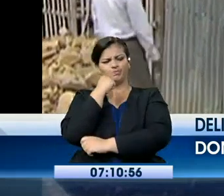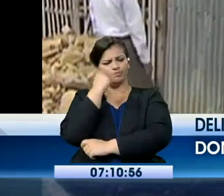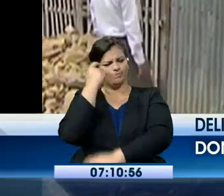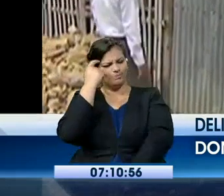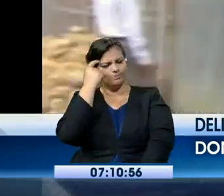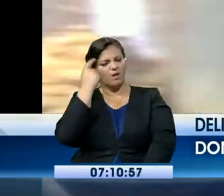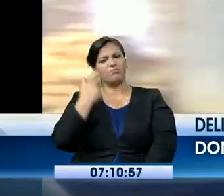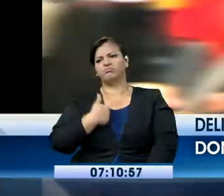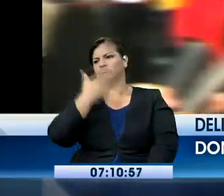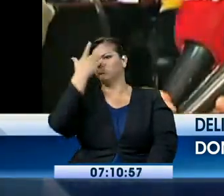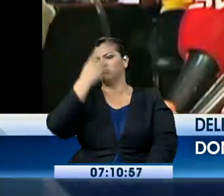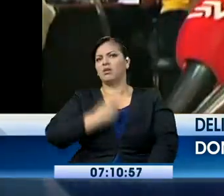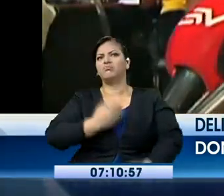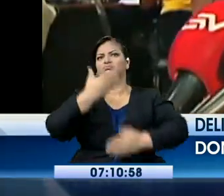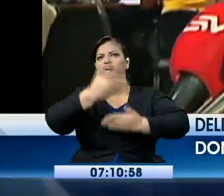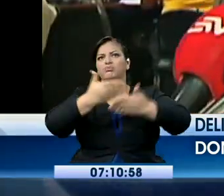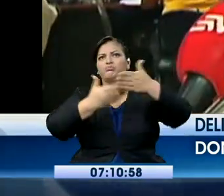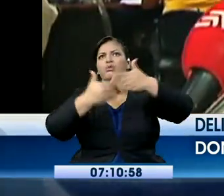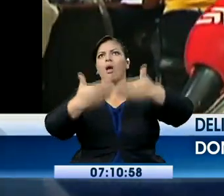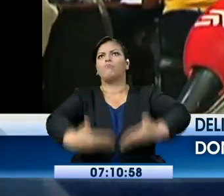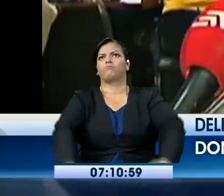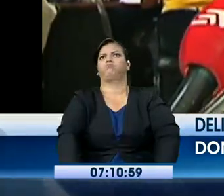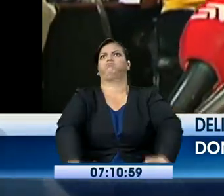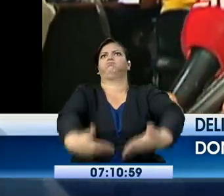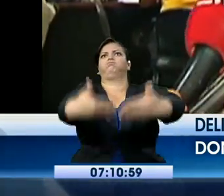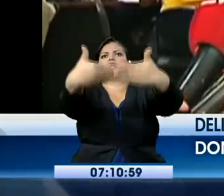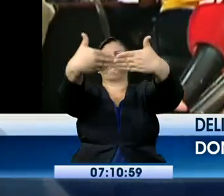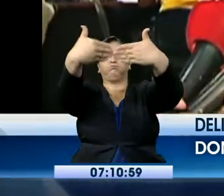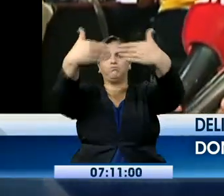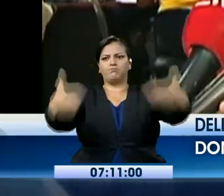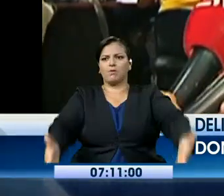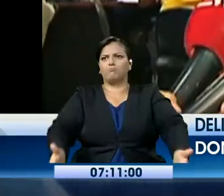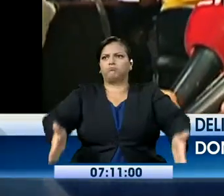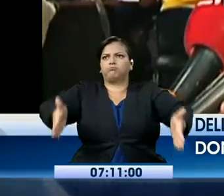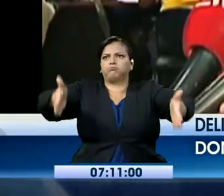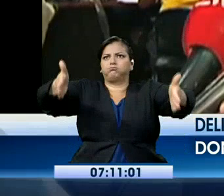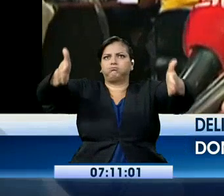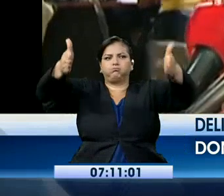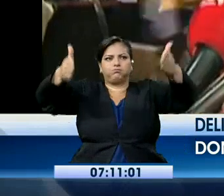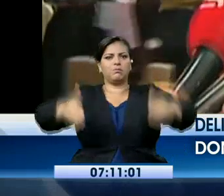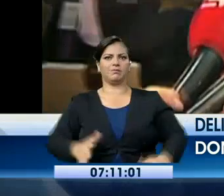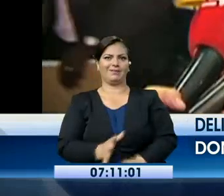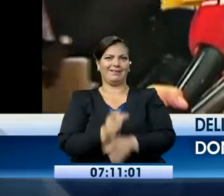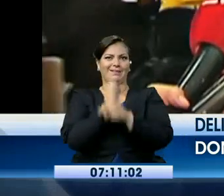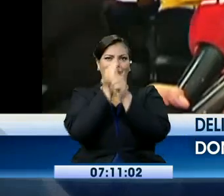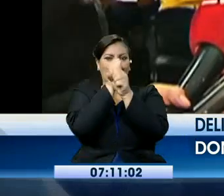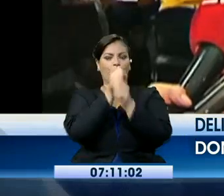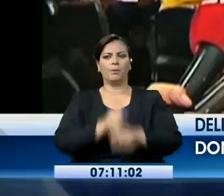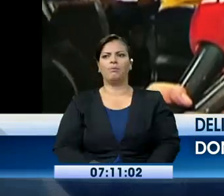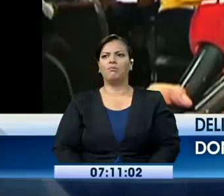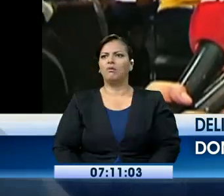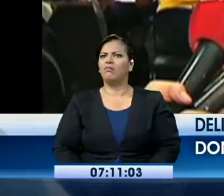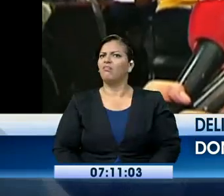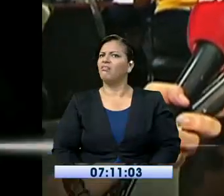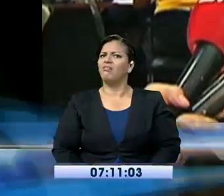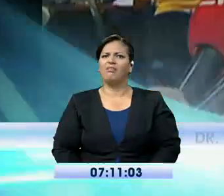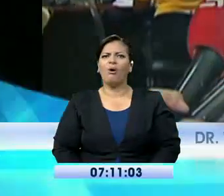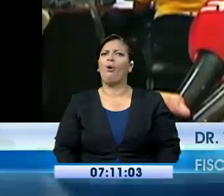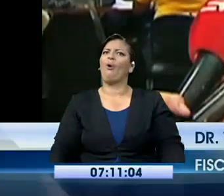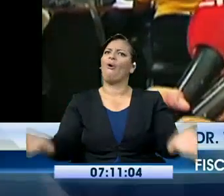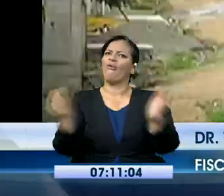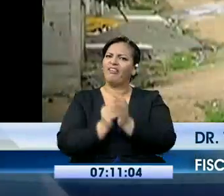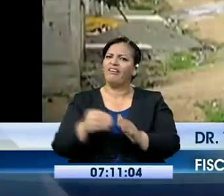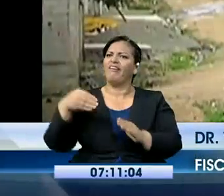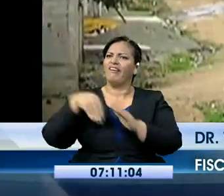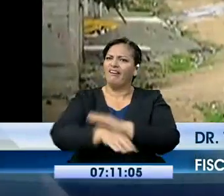esfuerzo le costó. El tipo penal por el cual la fiscalía ya ha iniciado esta investigación es por robo. Se encuentra tipificado en el artículo 189, segunda